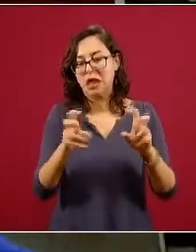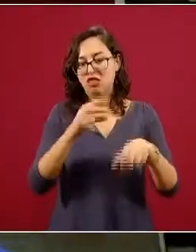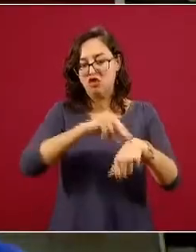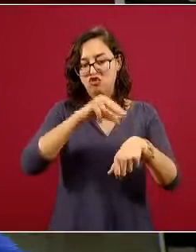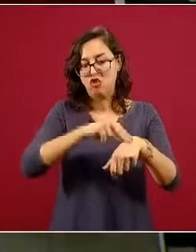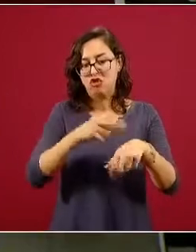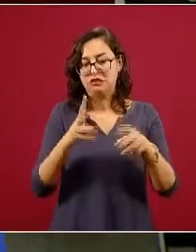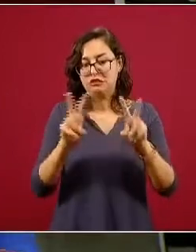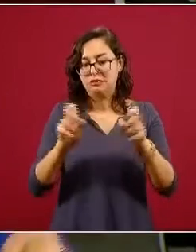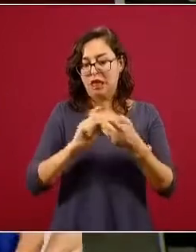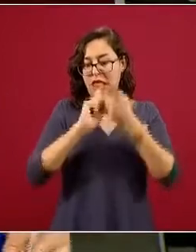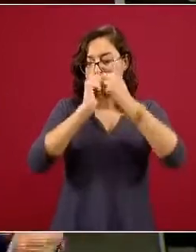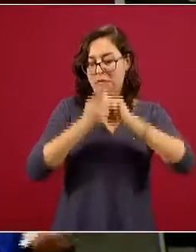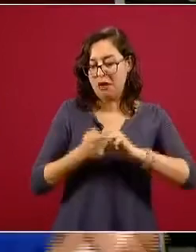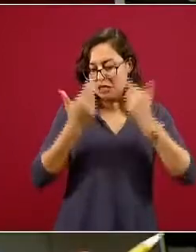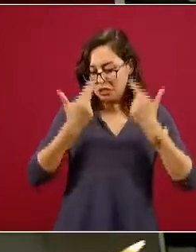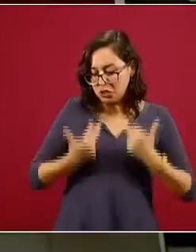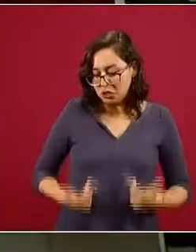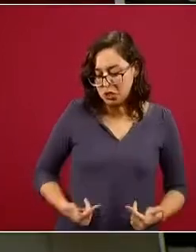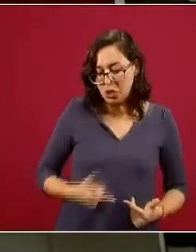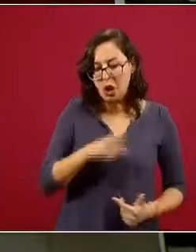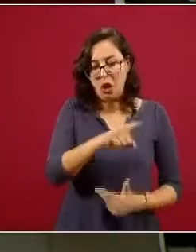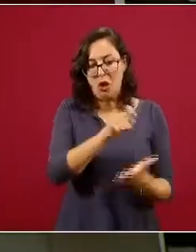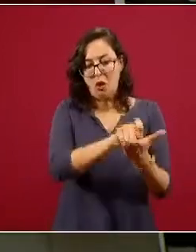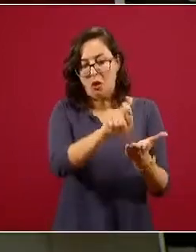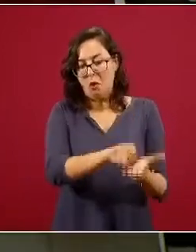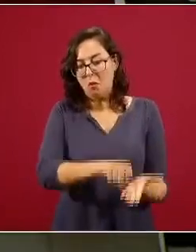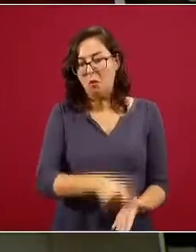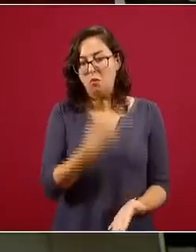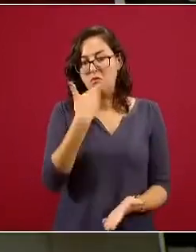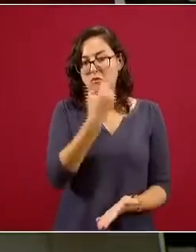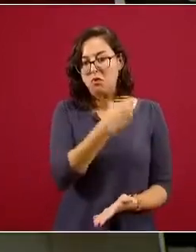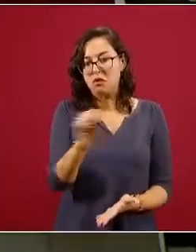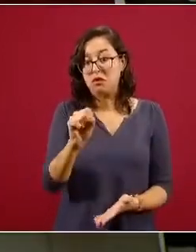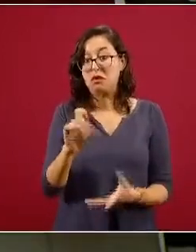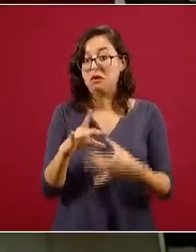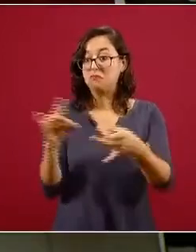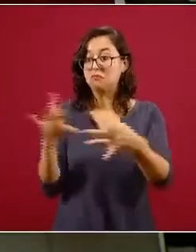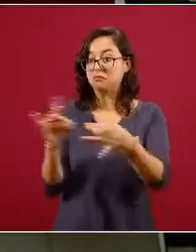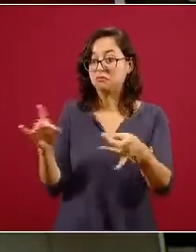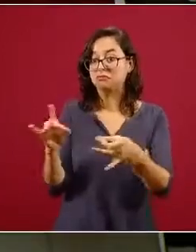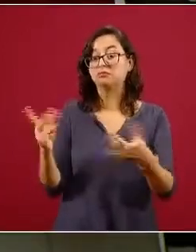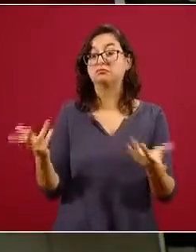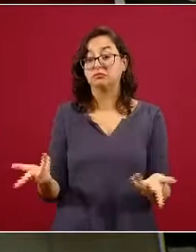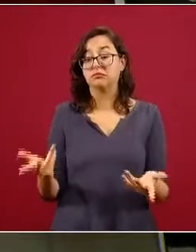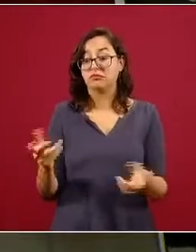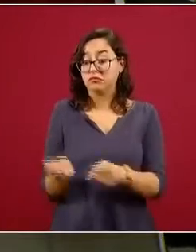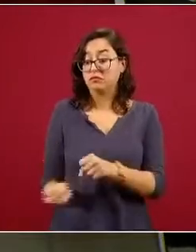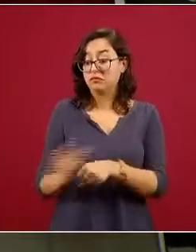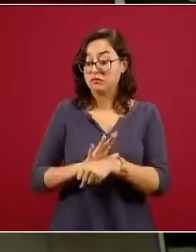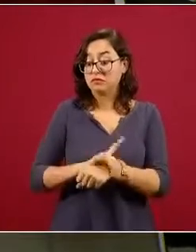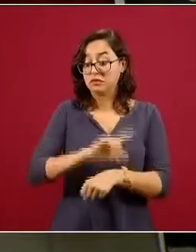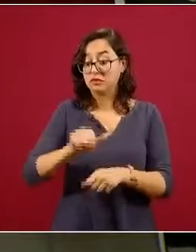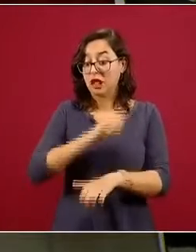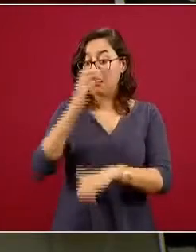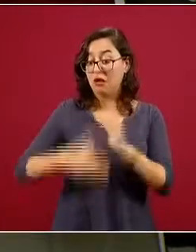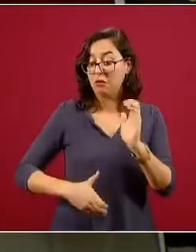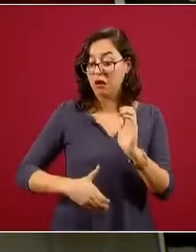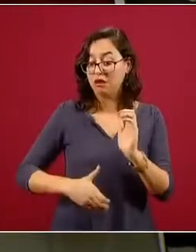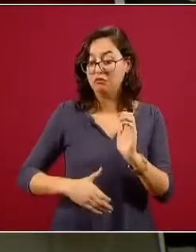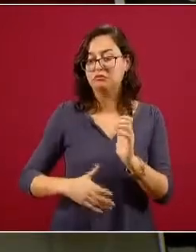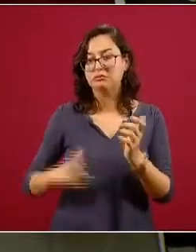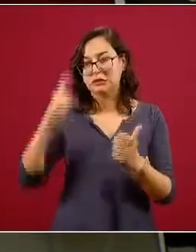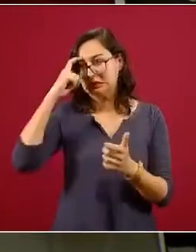siguiente momento de la pandemia, pues una de las grandes afecciones va a ser la depresión, trastornos mentales, y que